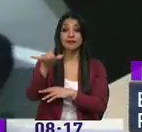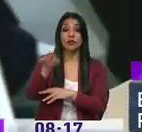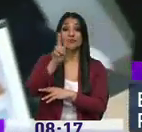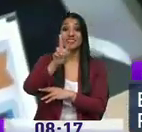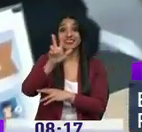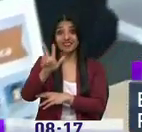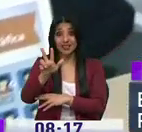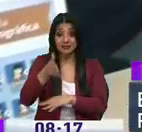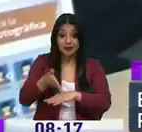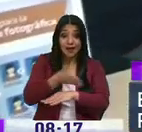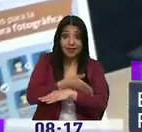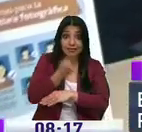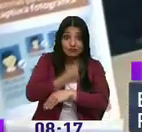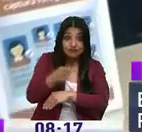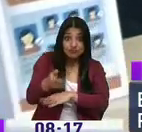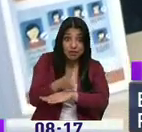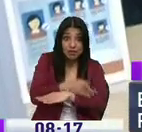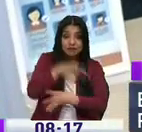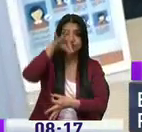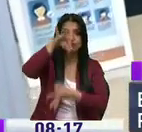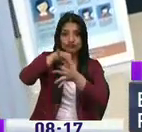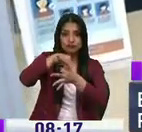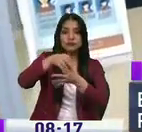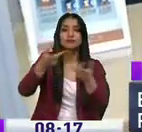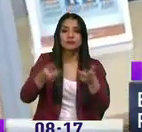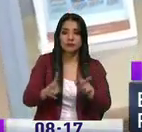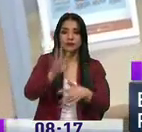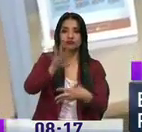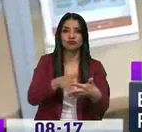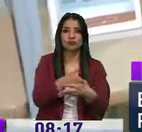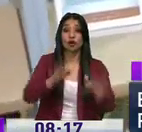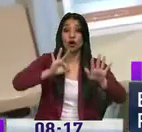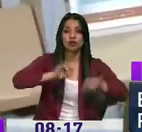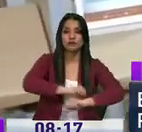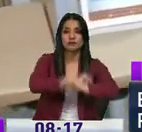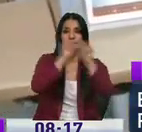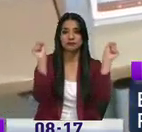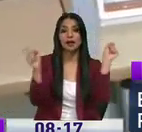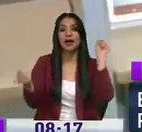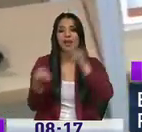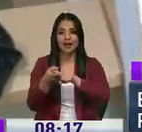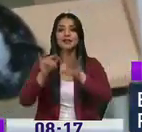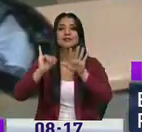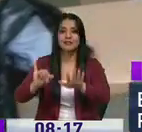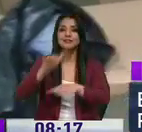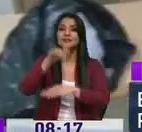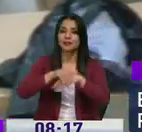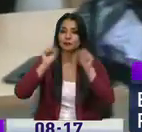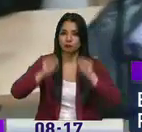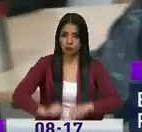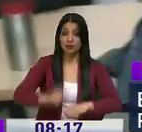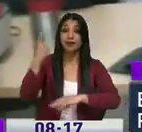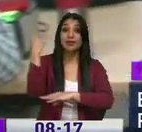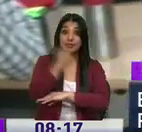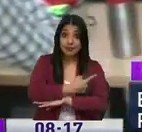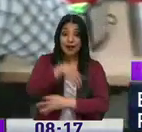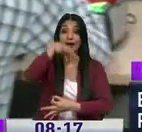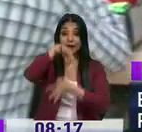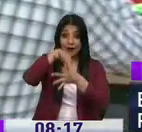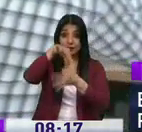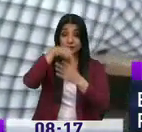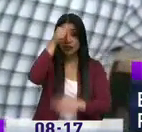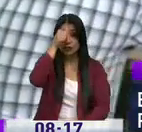día sábado previo a las elecciones, vamos a tener una jornada de 8 de la mañana a 6 de la tarde. Y el día de las elecciones, el